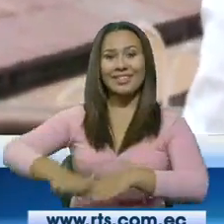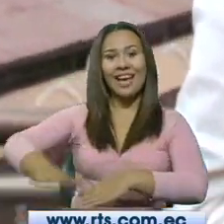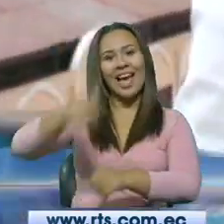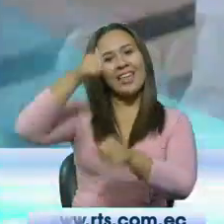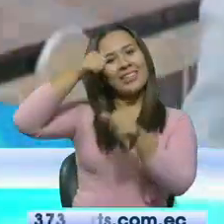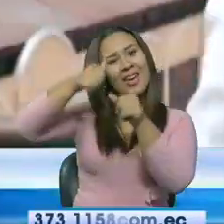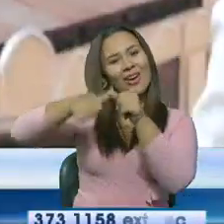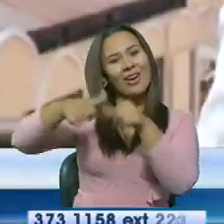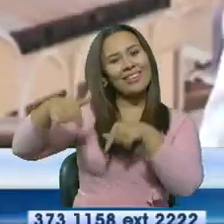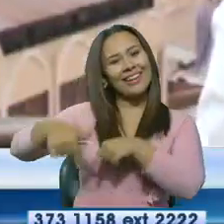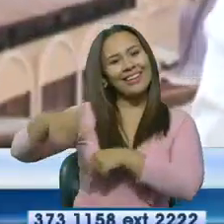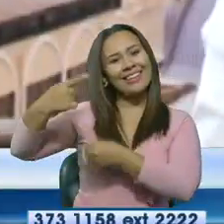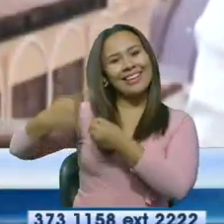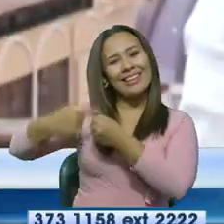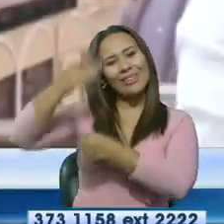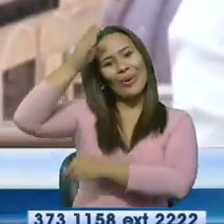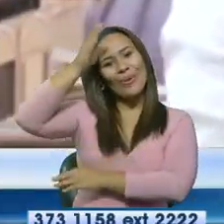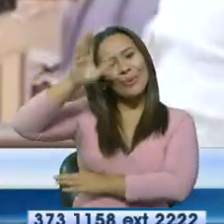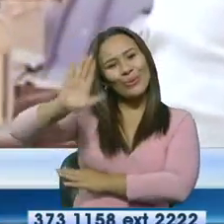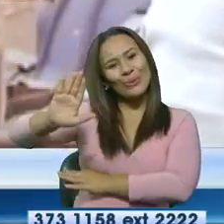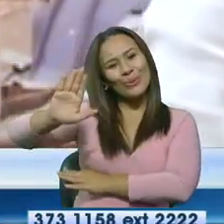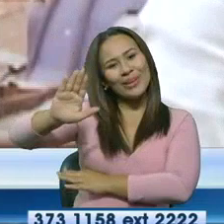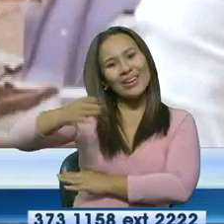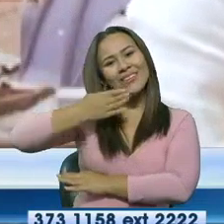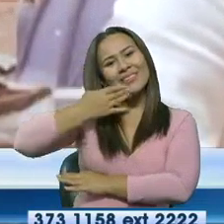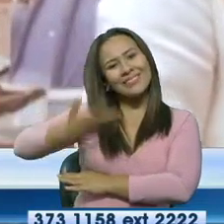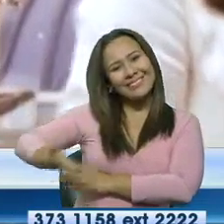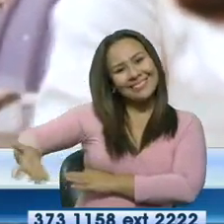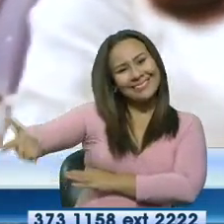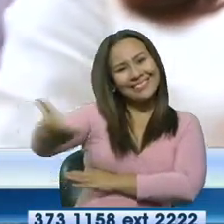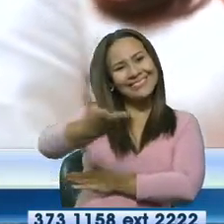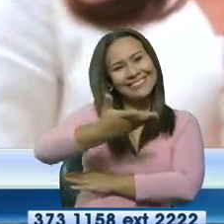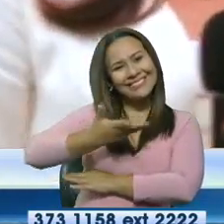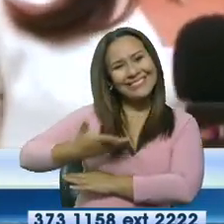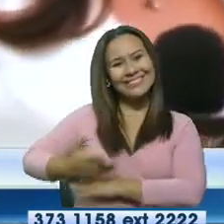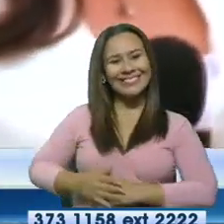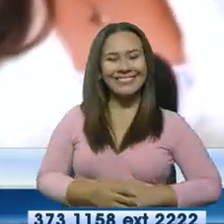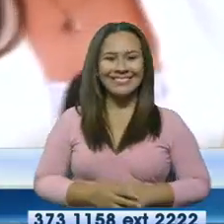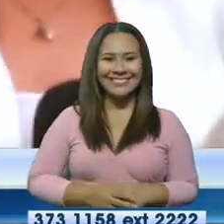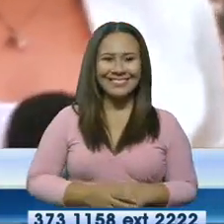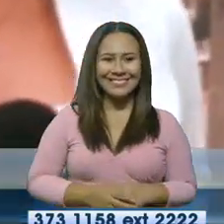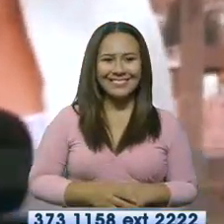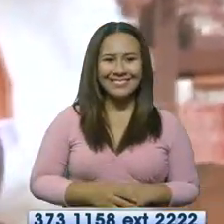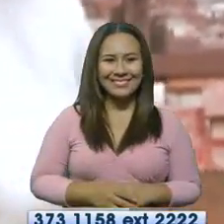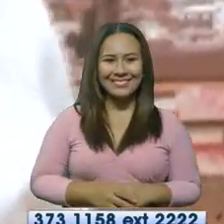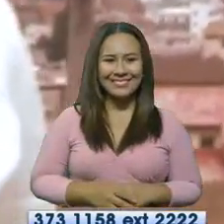la historia y la cultura de este Quito de antaño.